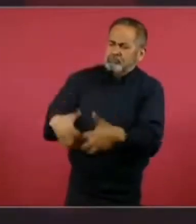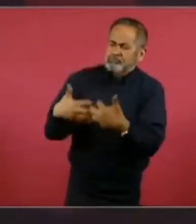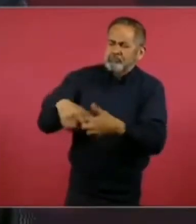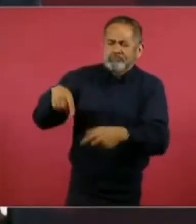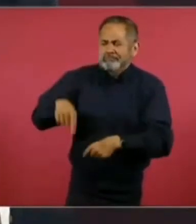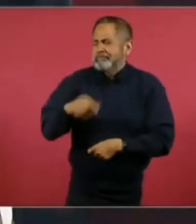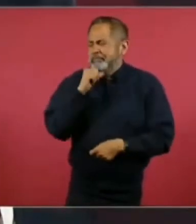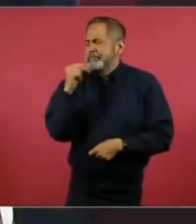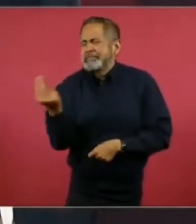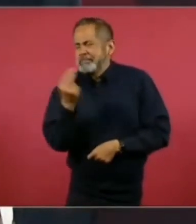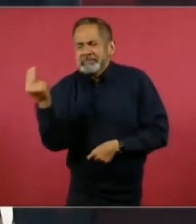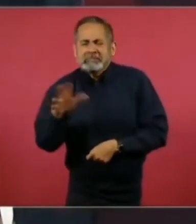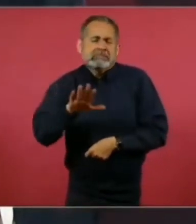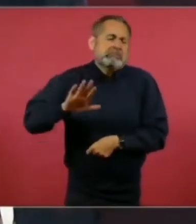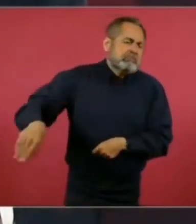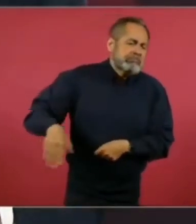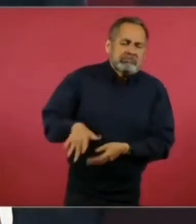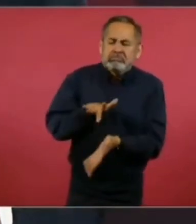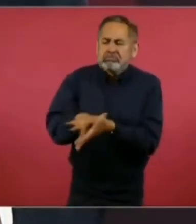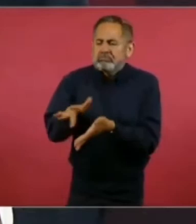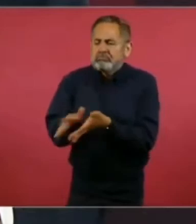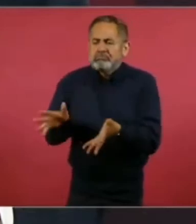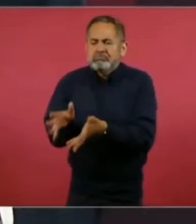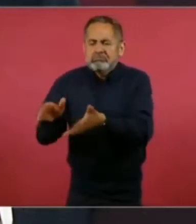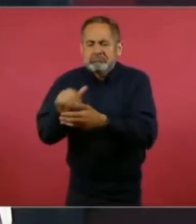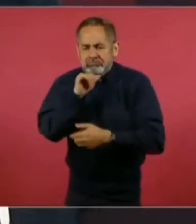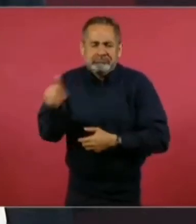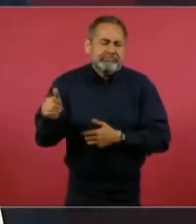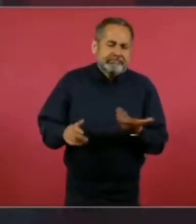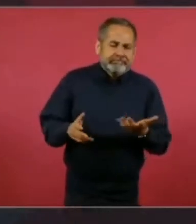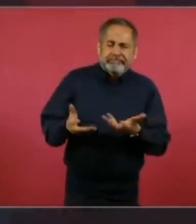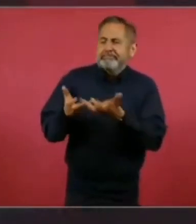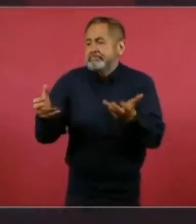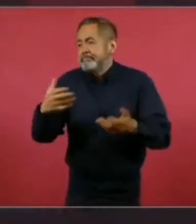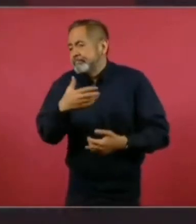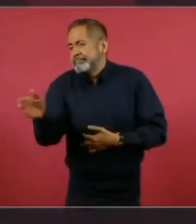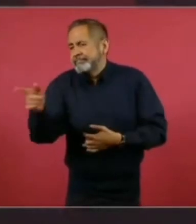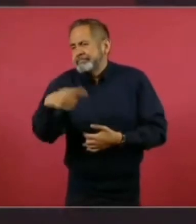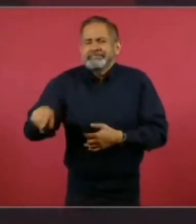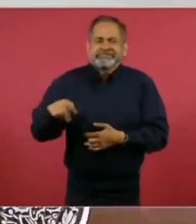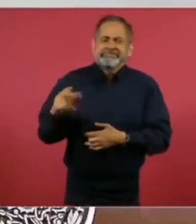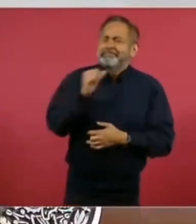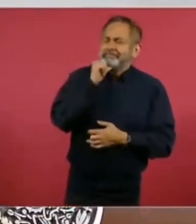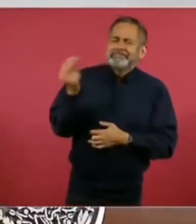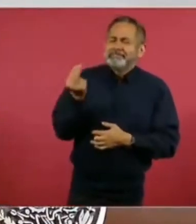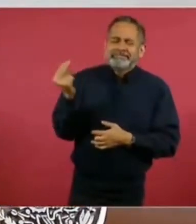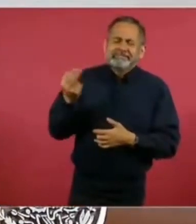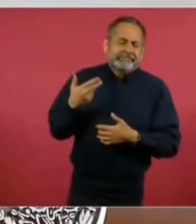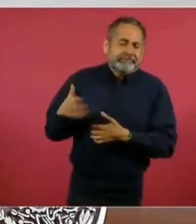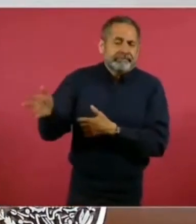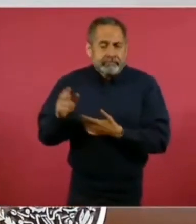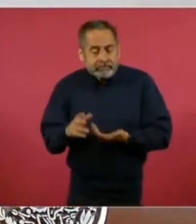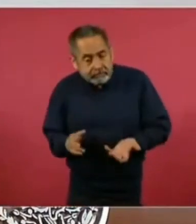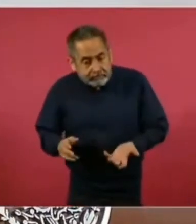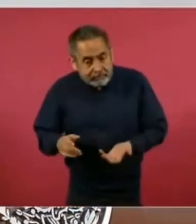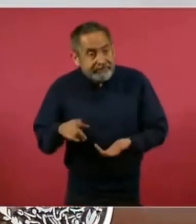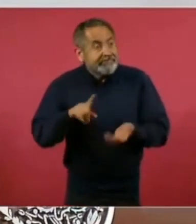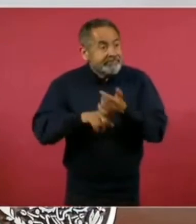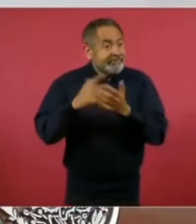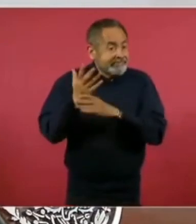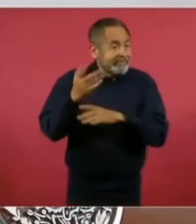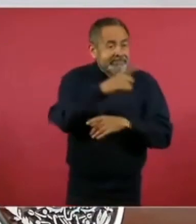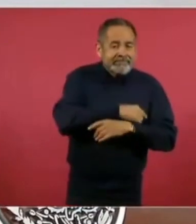había necesidad de fomentar el campo ni las actividades productivas. Se llegó a decir que la